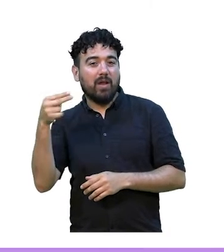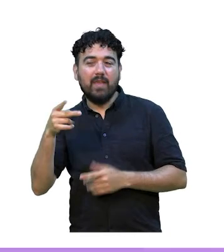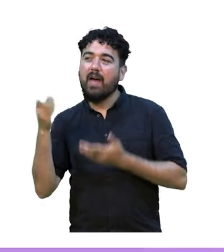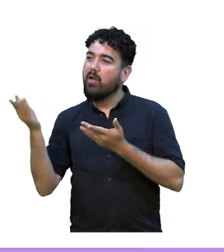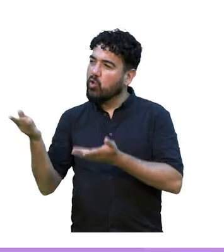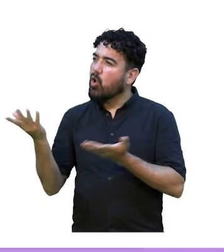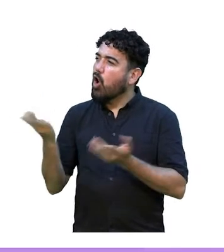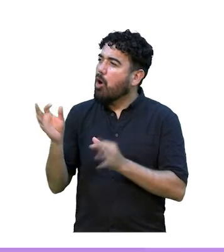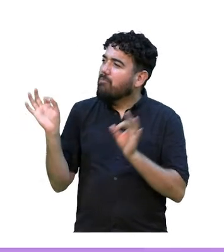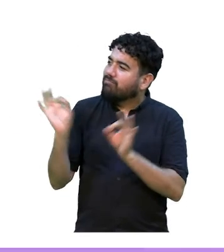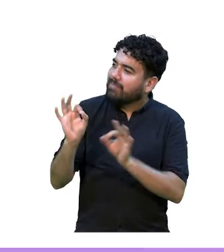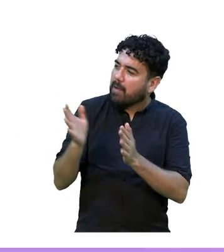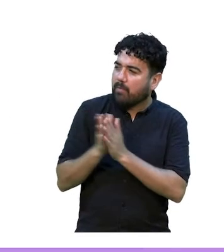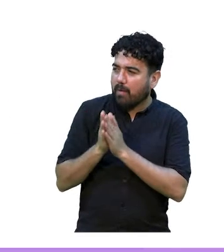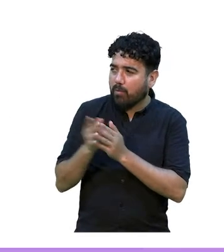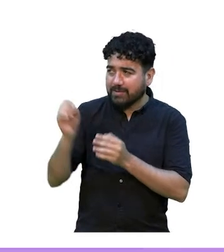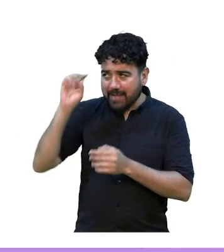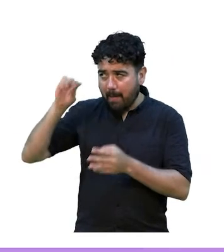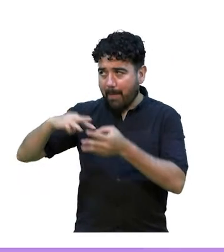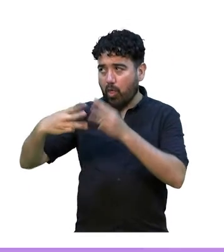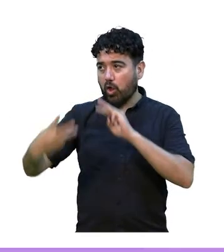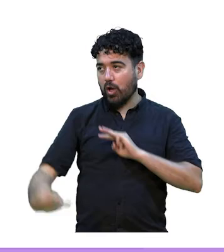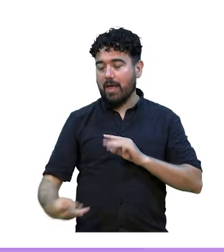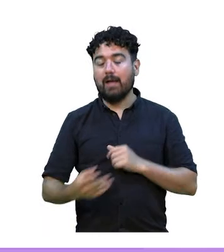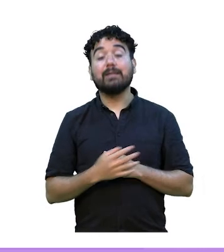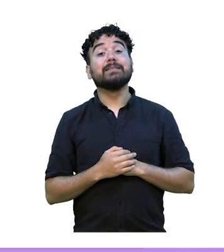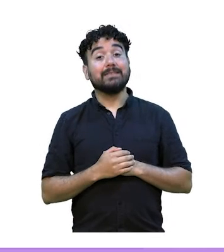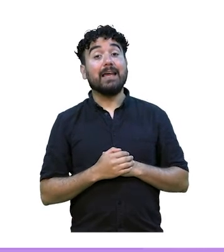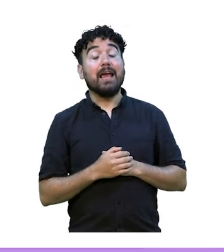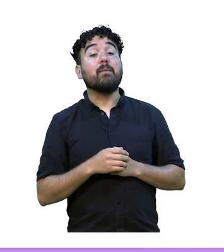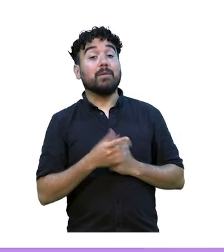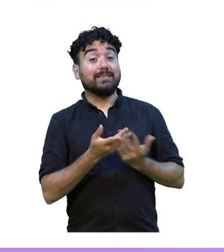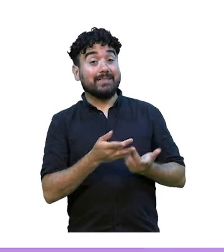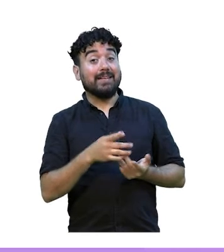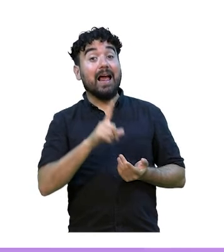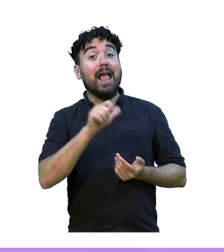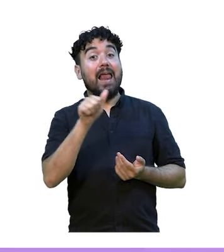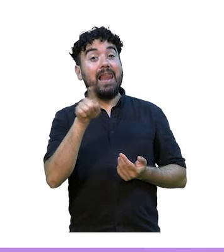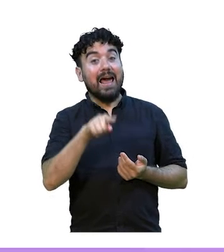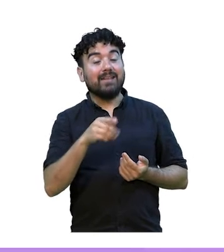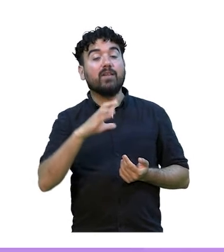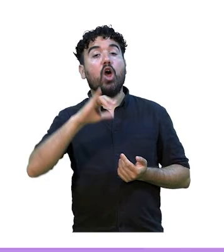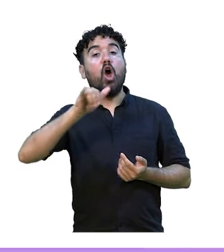sabes bien la metodología, si nos pudieras contar. Bueno, la JOCA